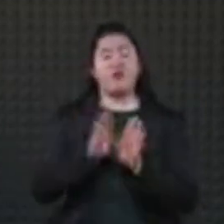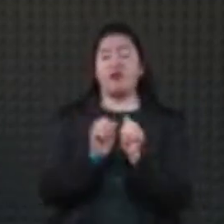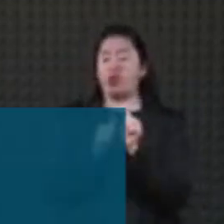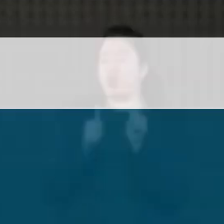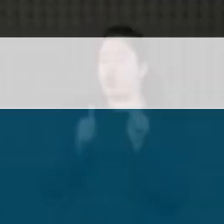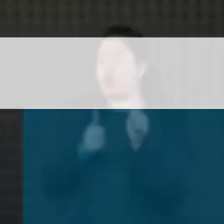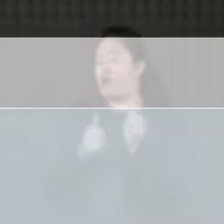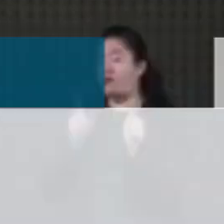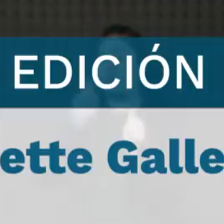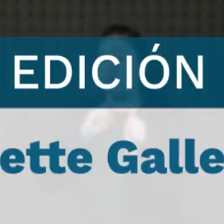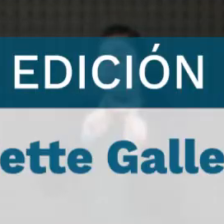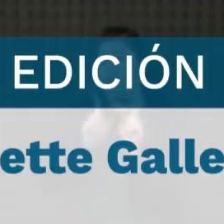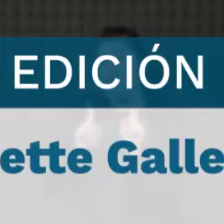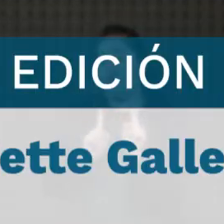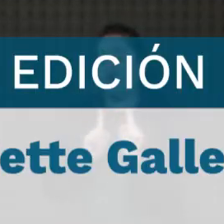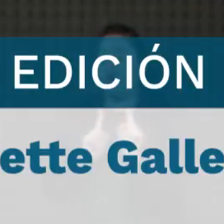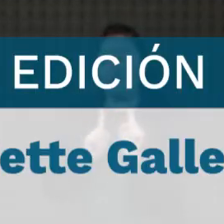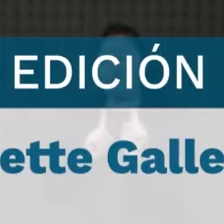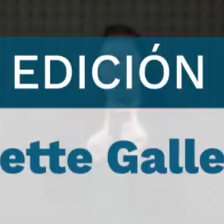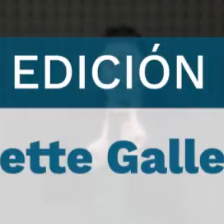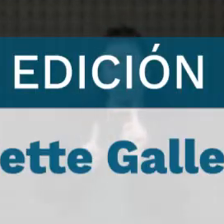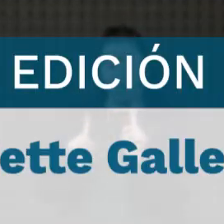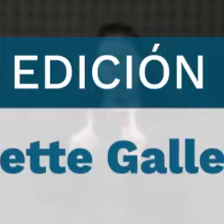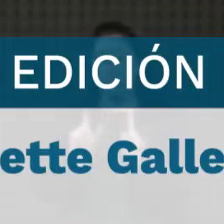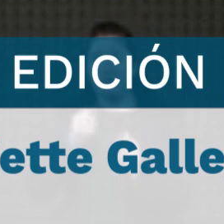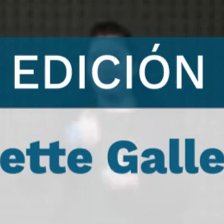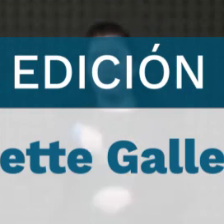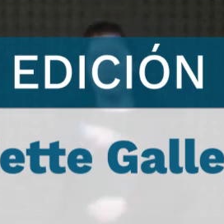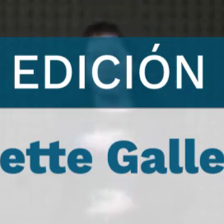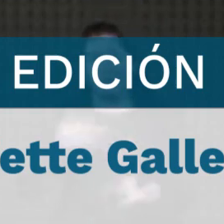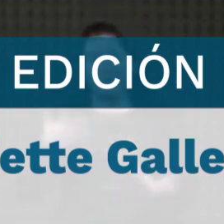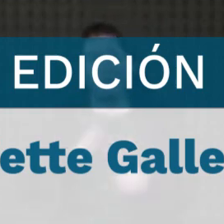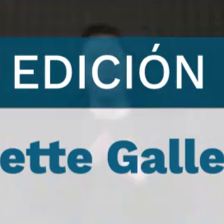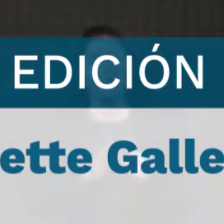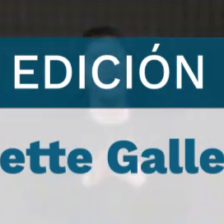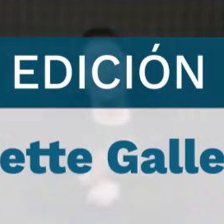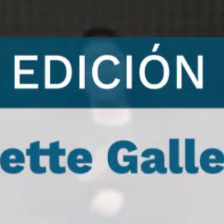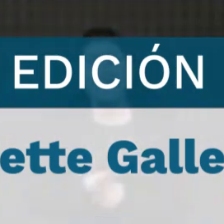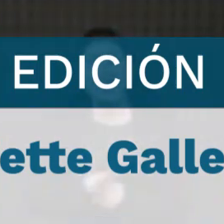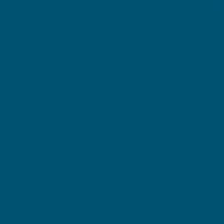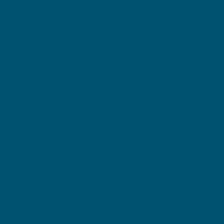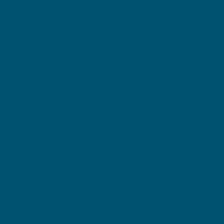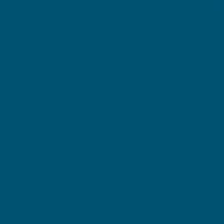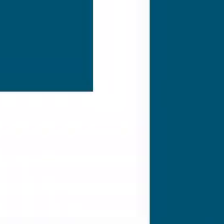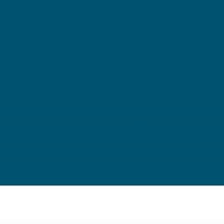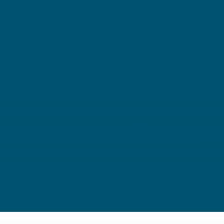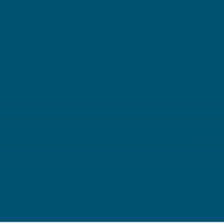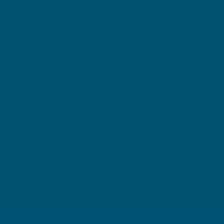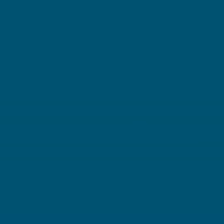somos y hemos sido forjadoras de nuestras vidas y forjadoras de nuestra patria.